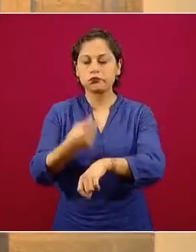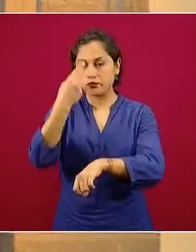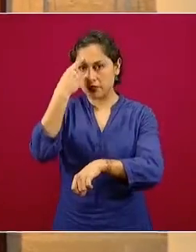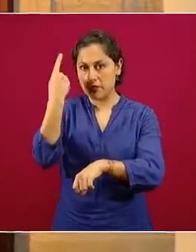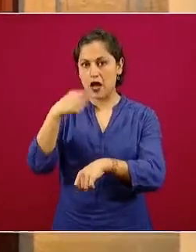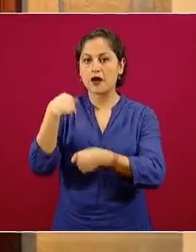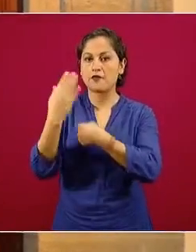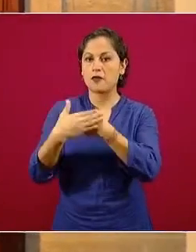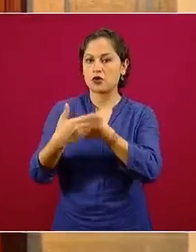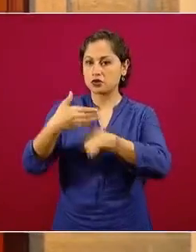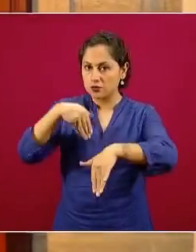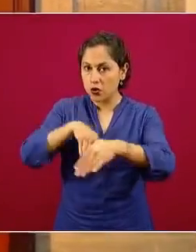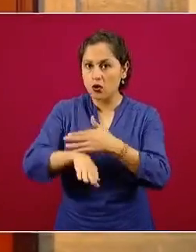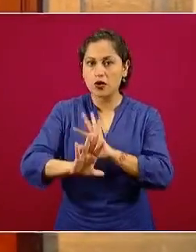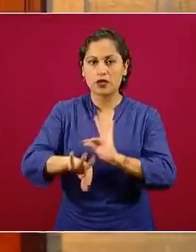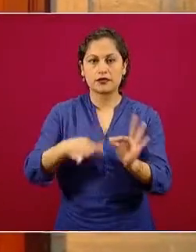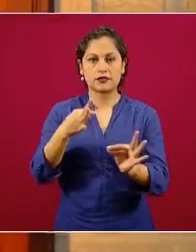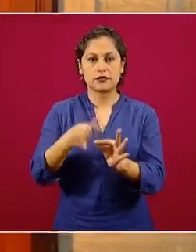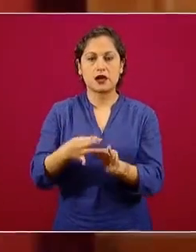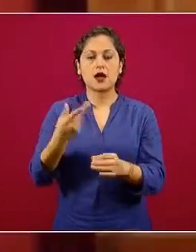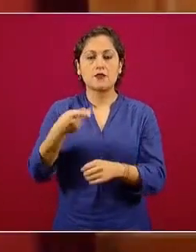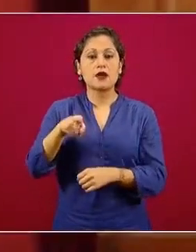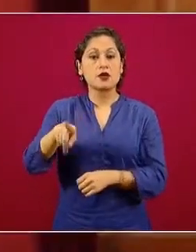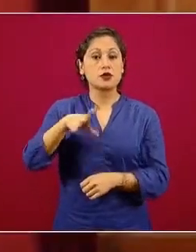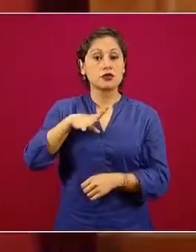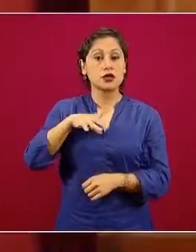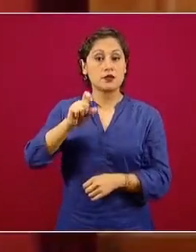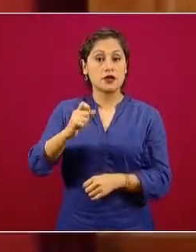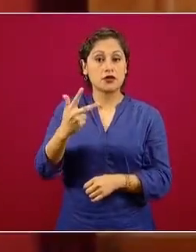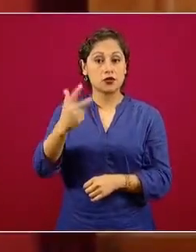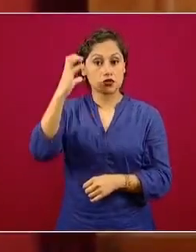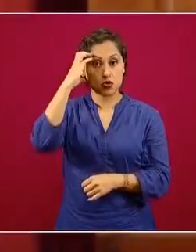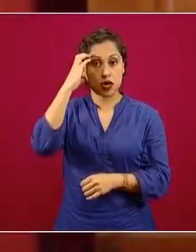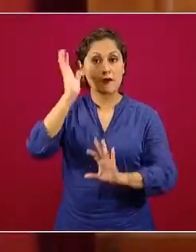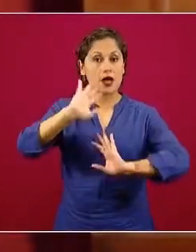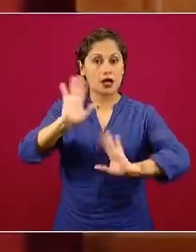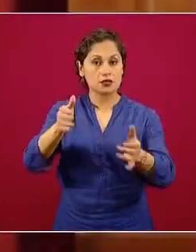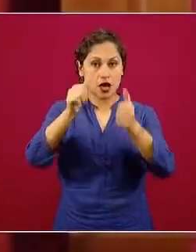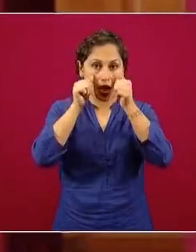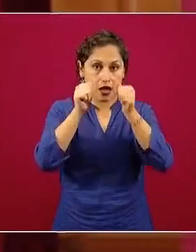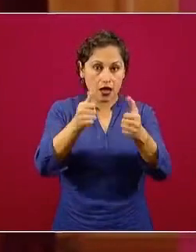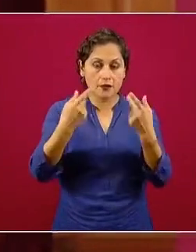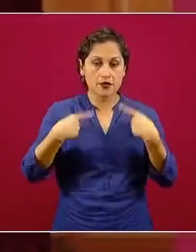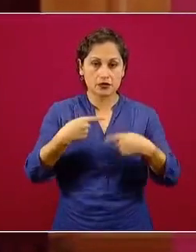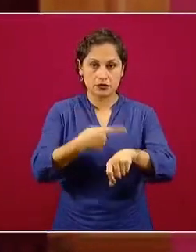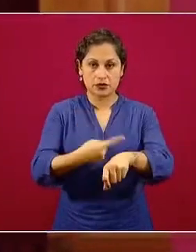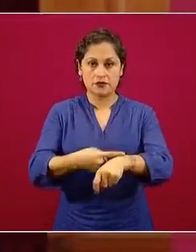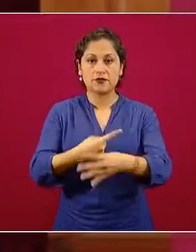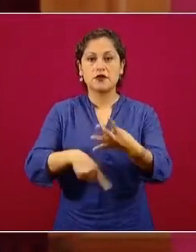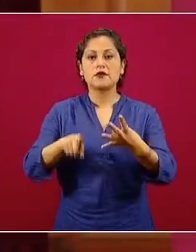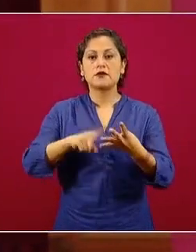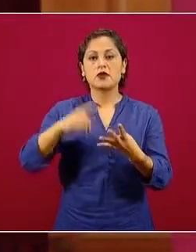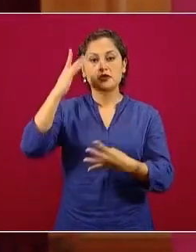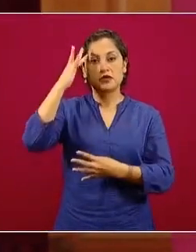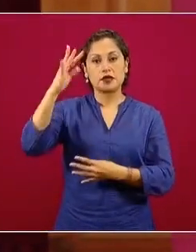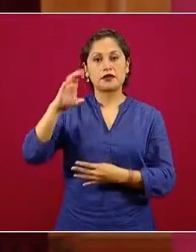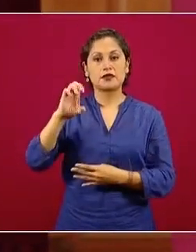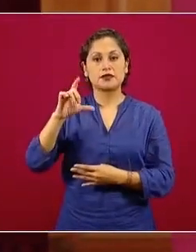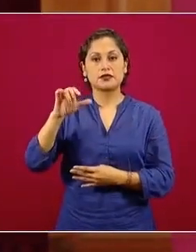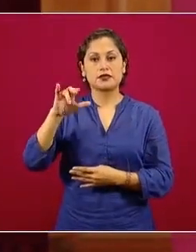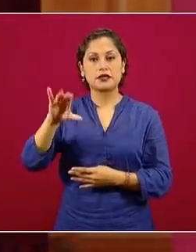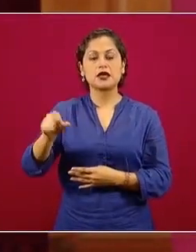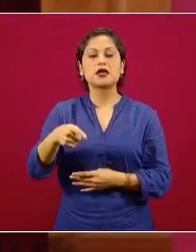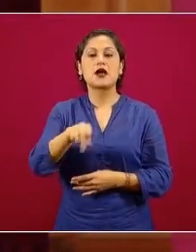manera regular pero que hoy ya tiene 28 camas atendiendo pacientes para cubrir un hospital privado santa cecilia que fue